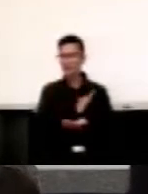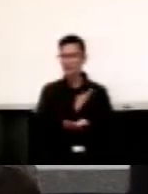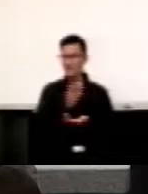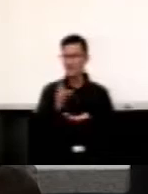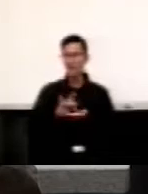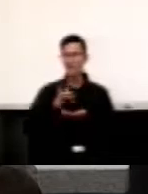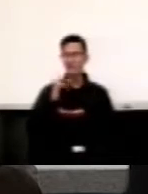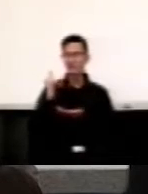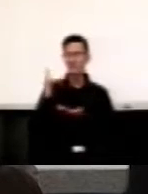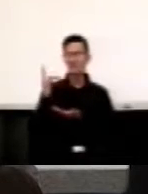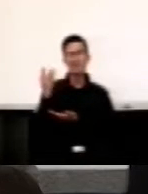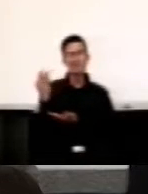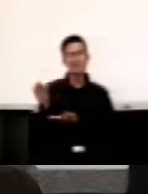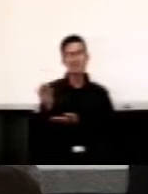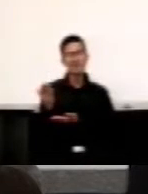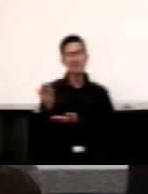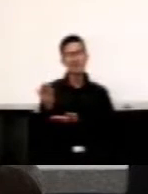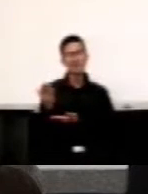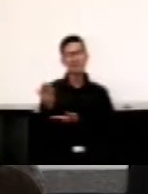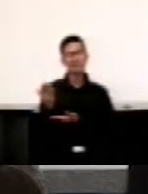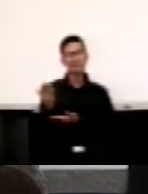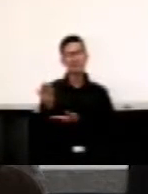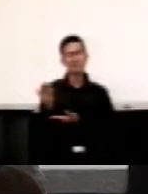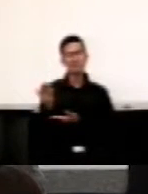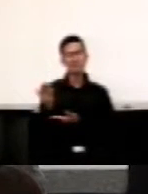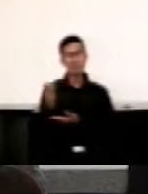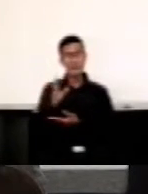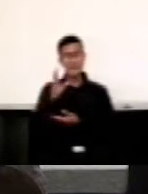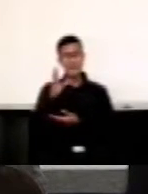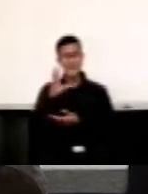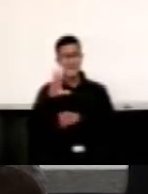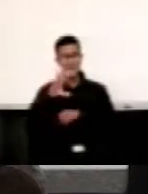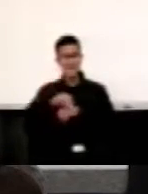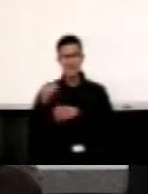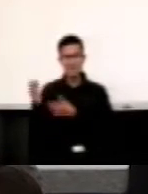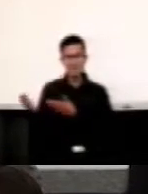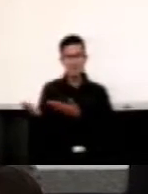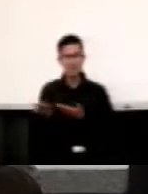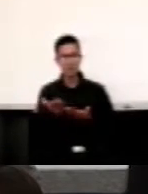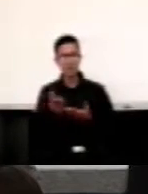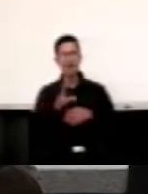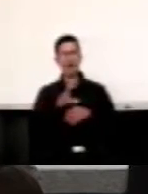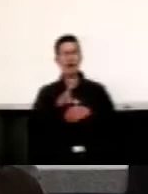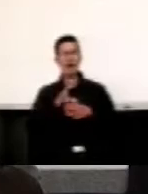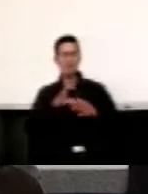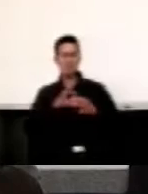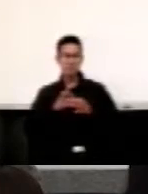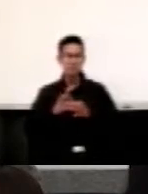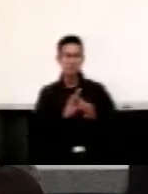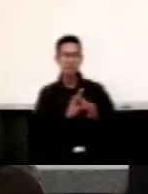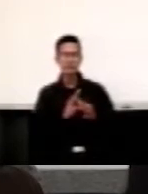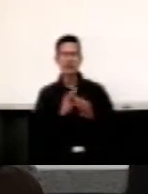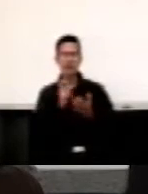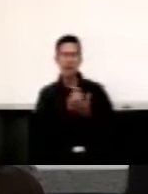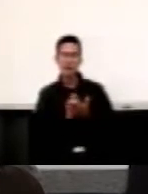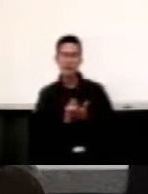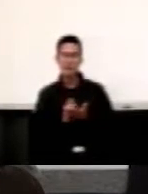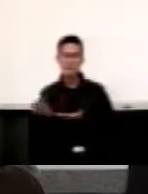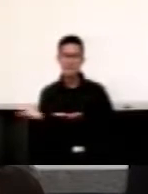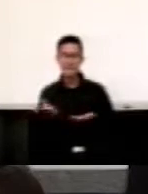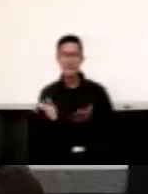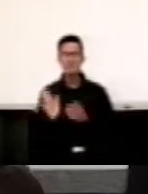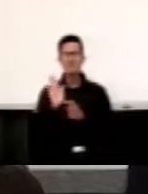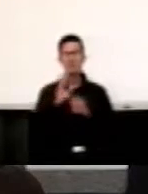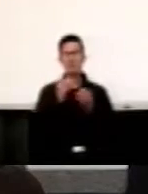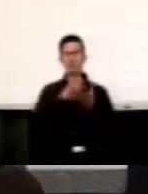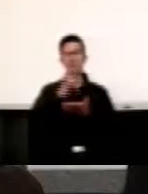le agradezco por la oportunidad de haber coeditado este libro aquí en el instituto y de venir a presentarlo. Muchas gracias.